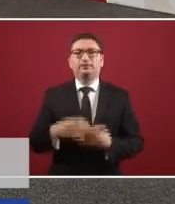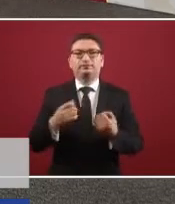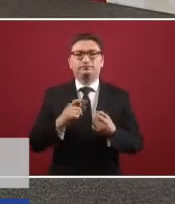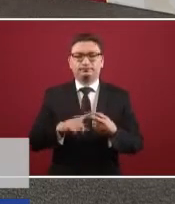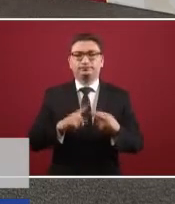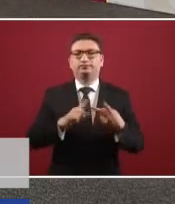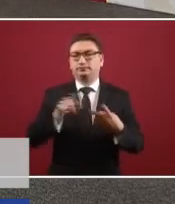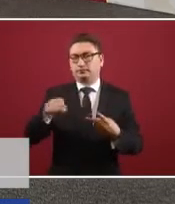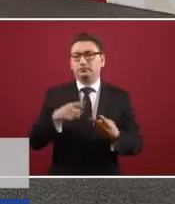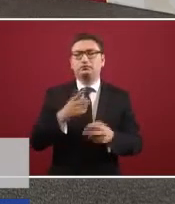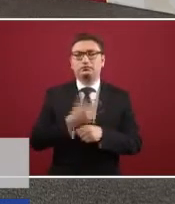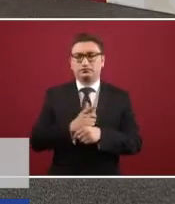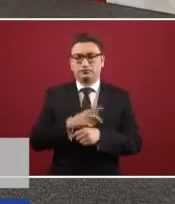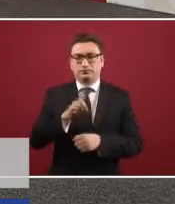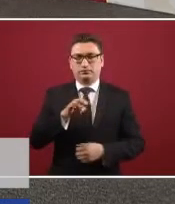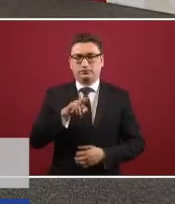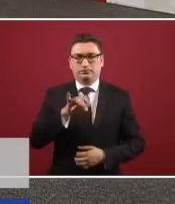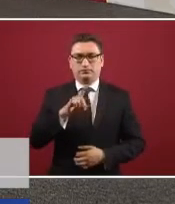Zacatecas.